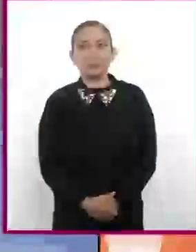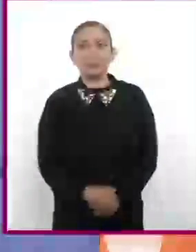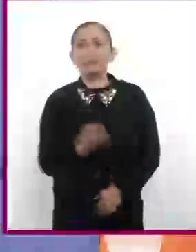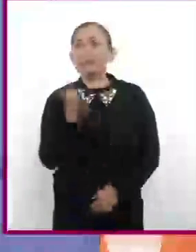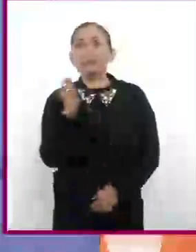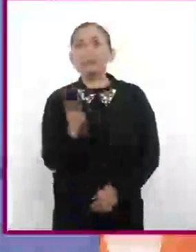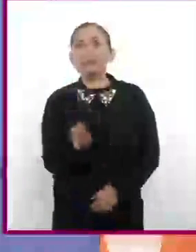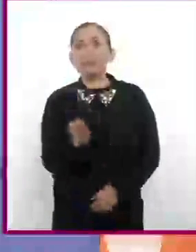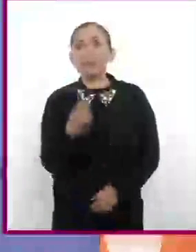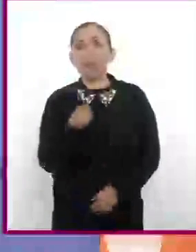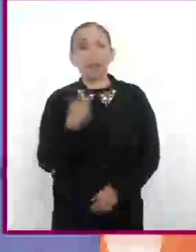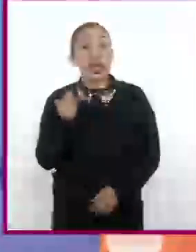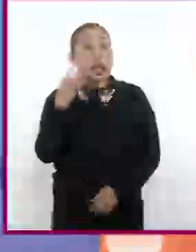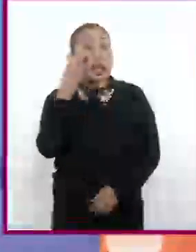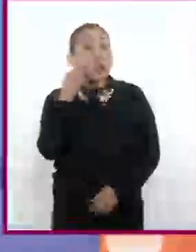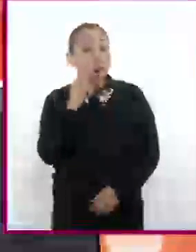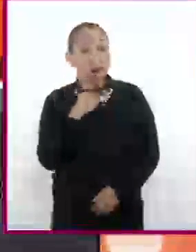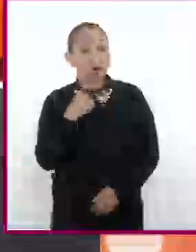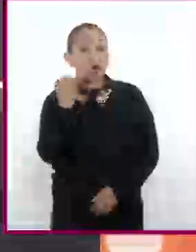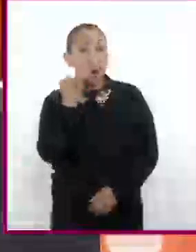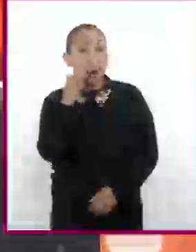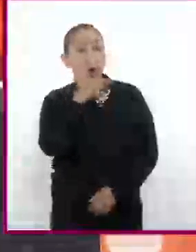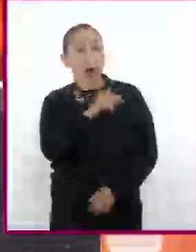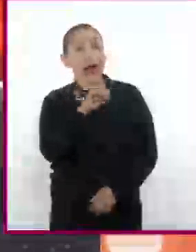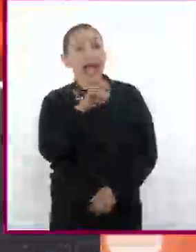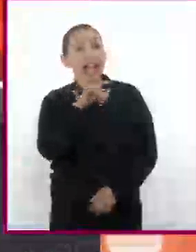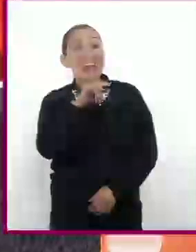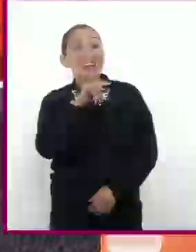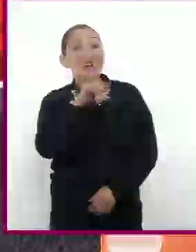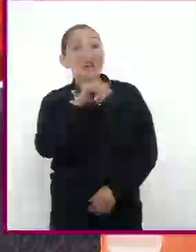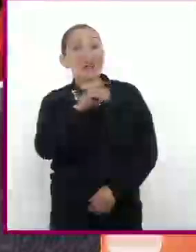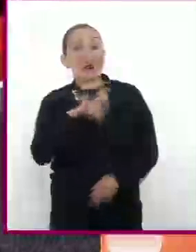Eso significa que el jugo de limón es un electrolito débil.